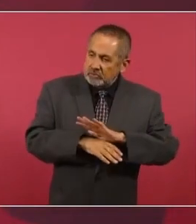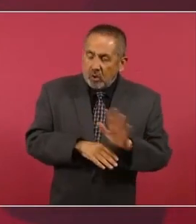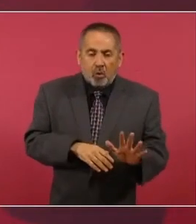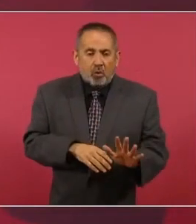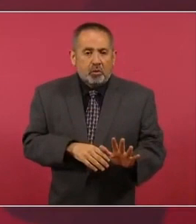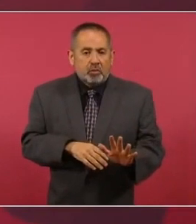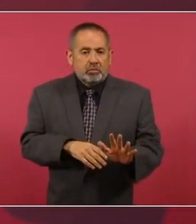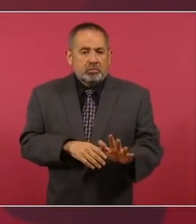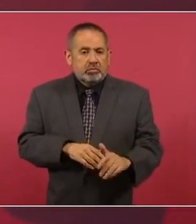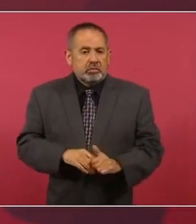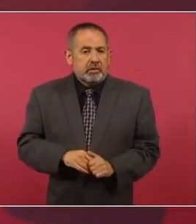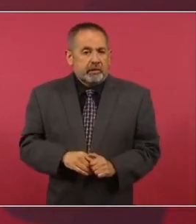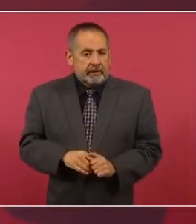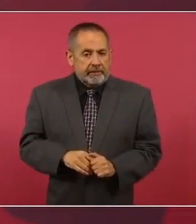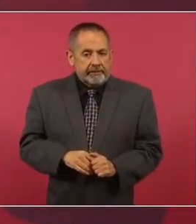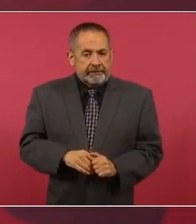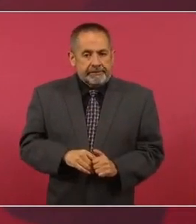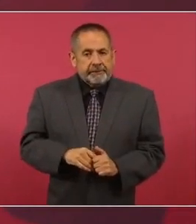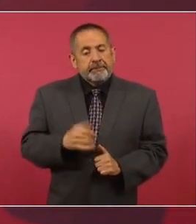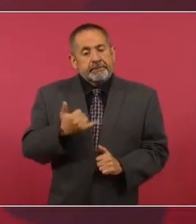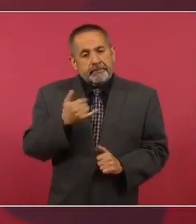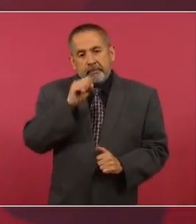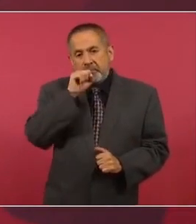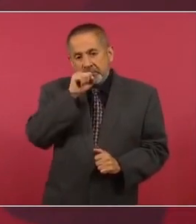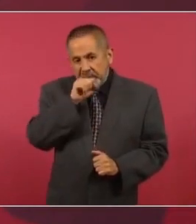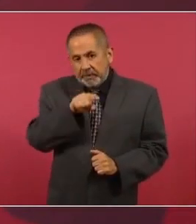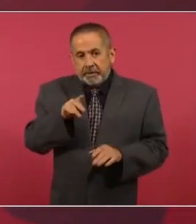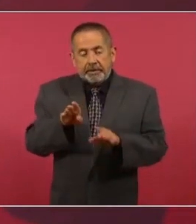Y también